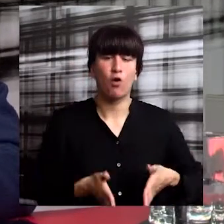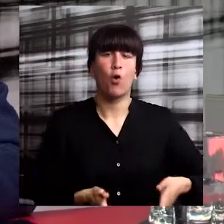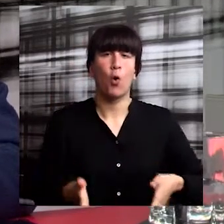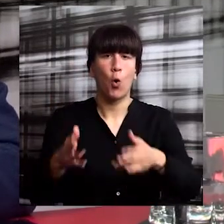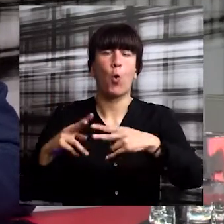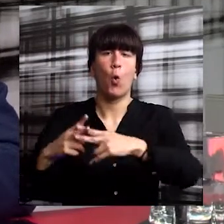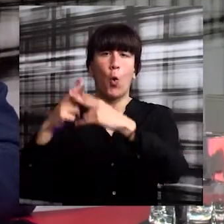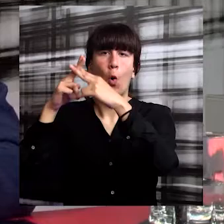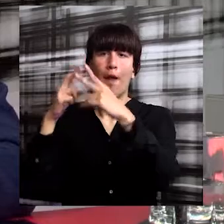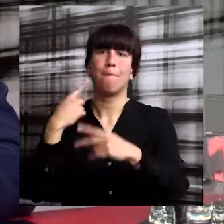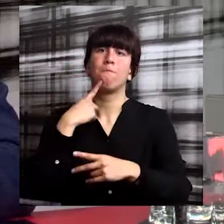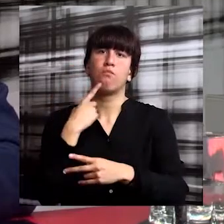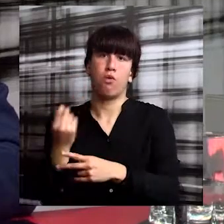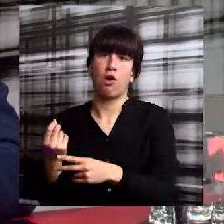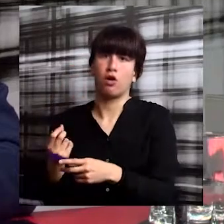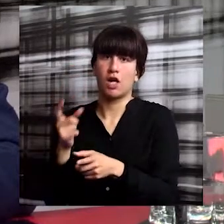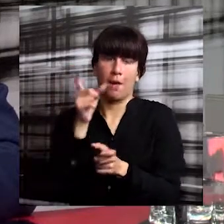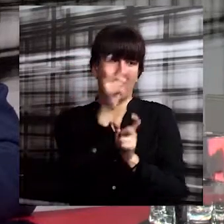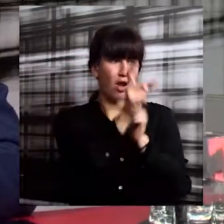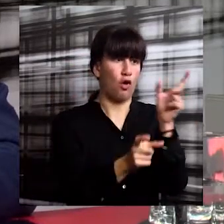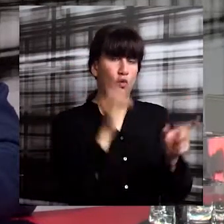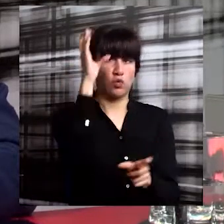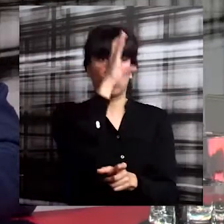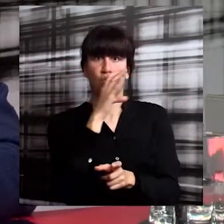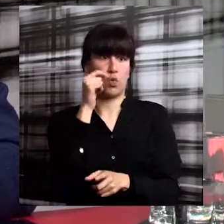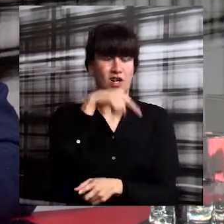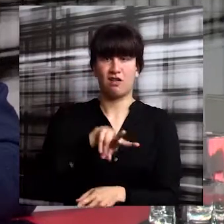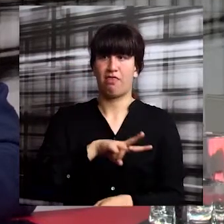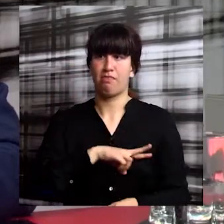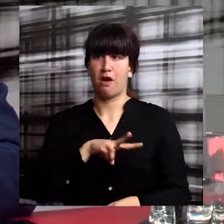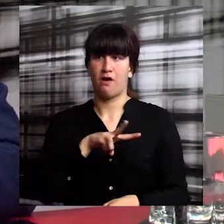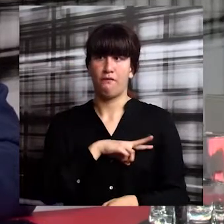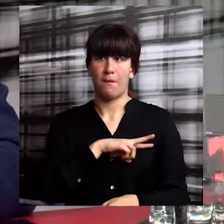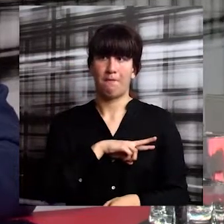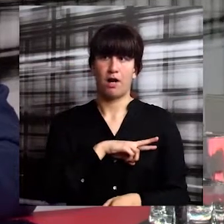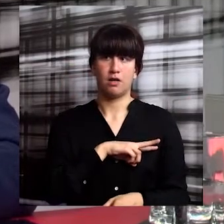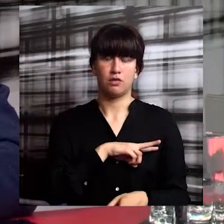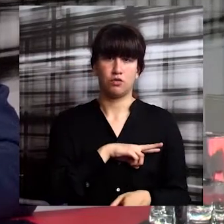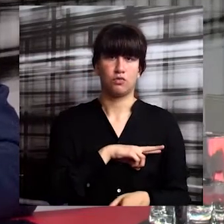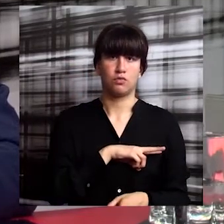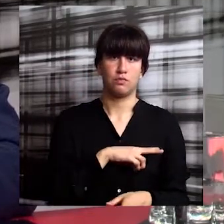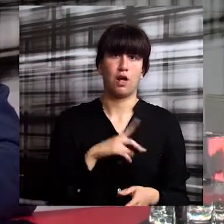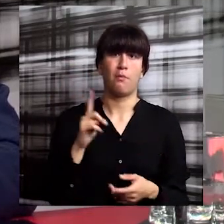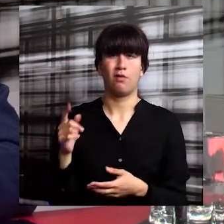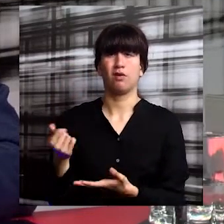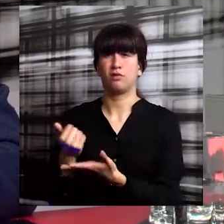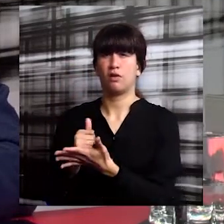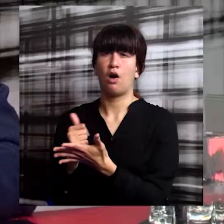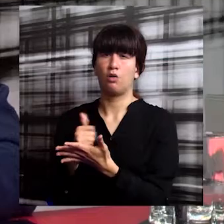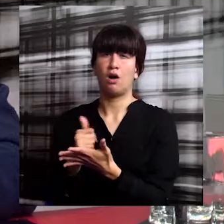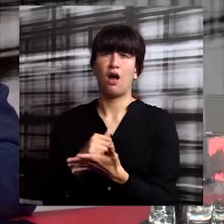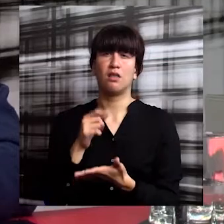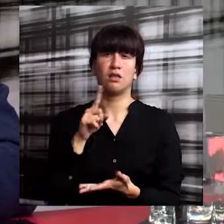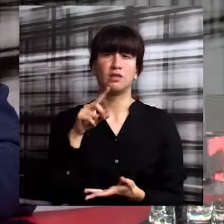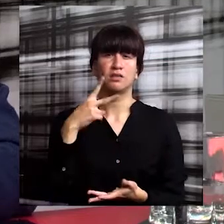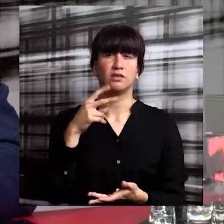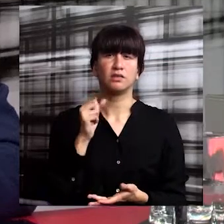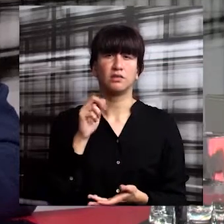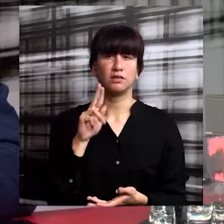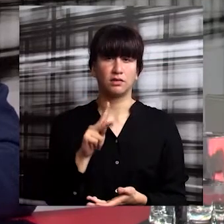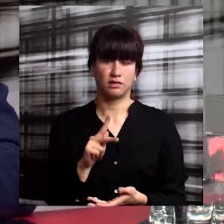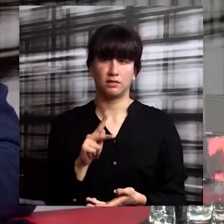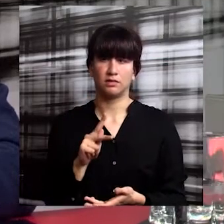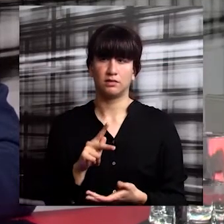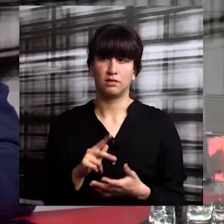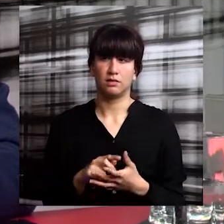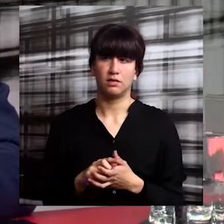turistas de Valparaíso. Tampoco se pudo construir por oposición del alcalde Charp. Entonces hoy día venir a pedir con tanto desparpajo que se construya un terminal